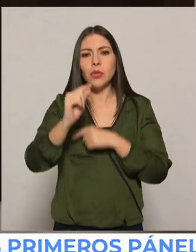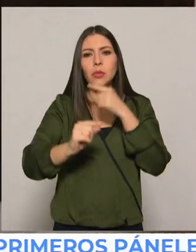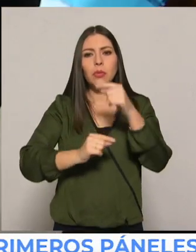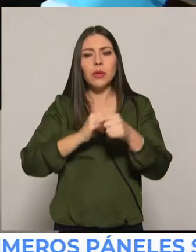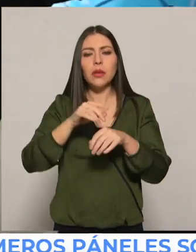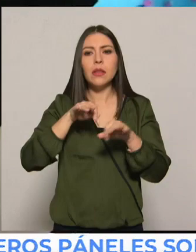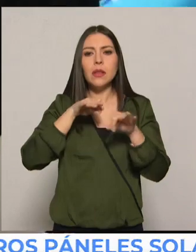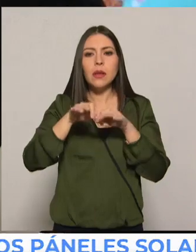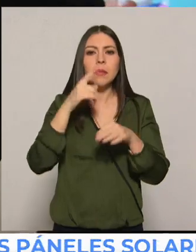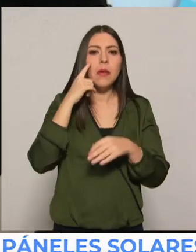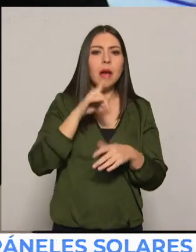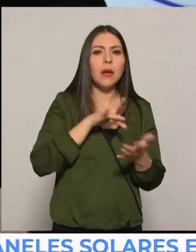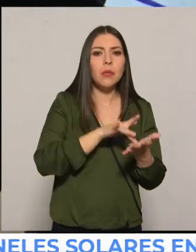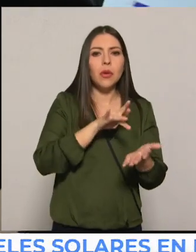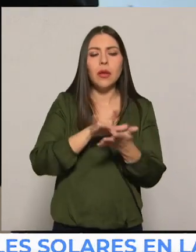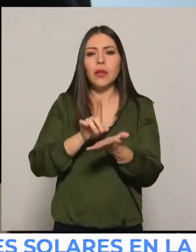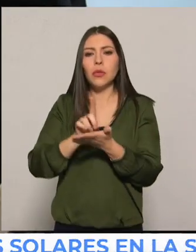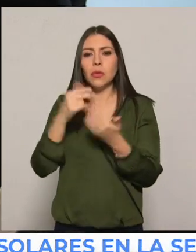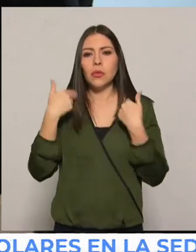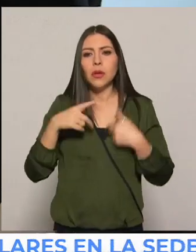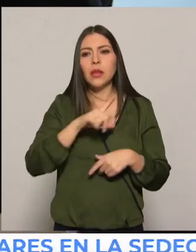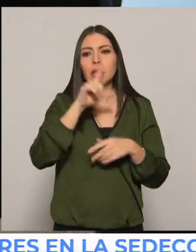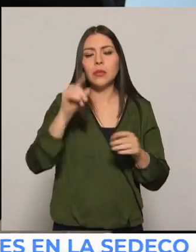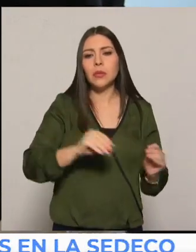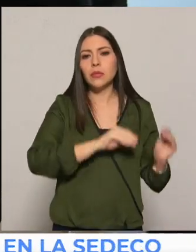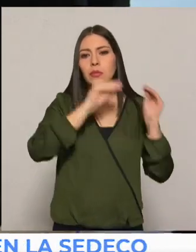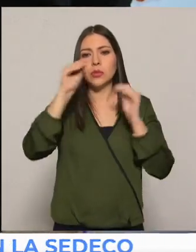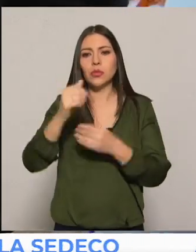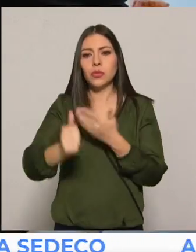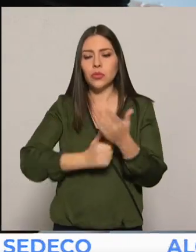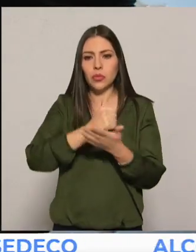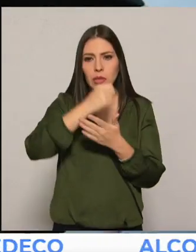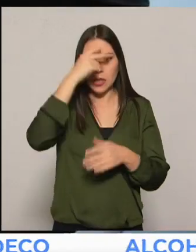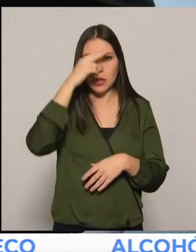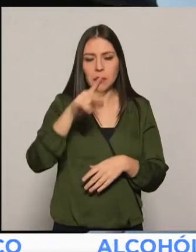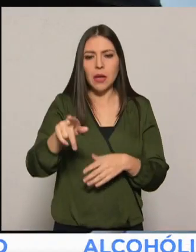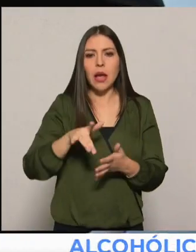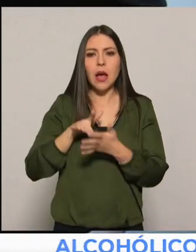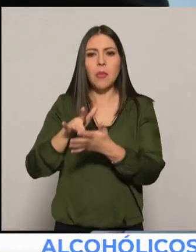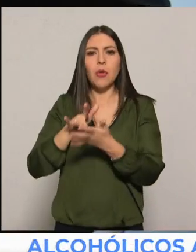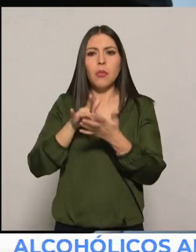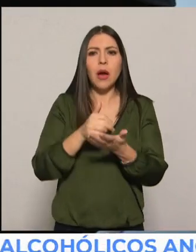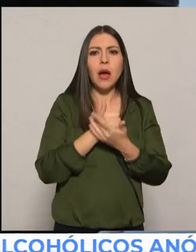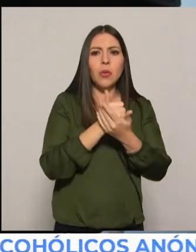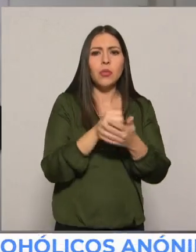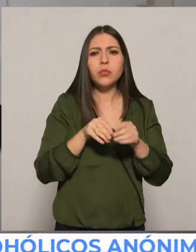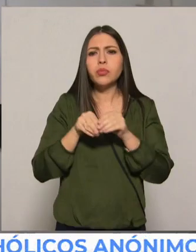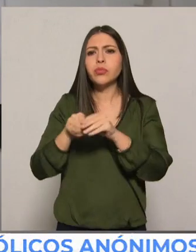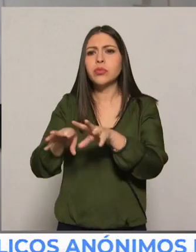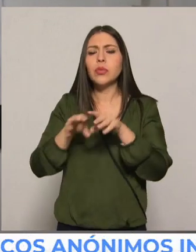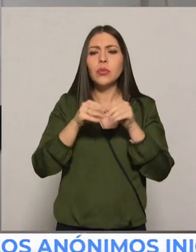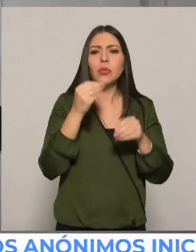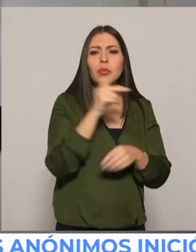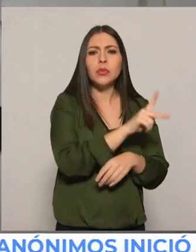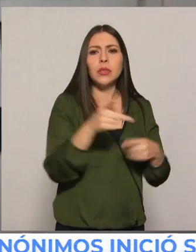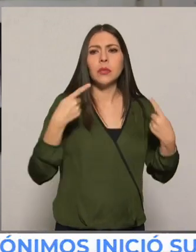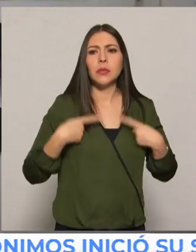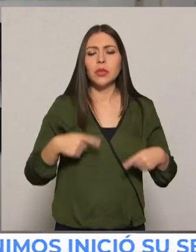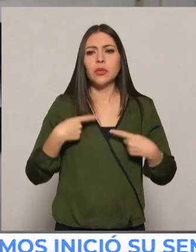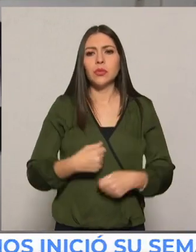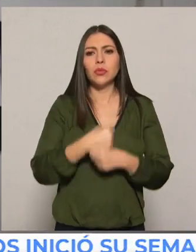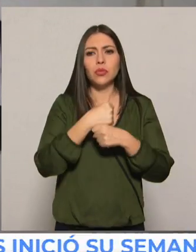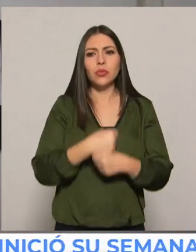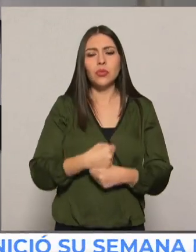migró a la Ciudad de México, en donde por medio de su proyecto La Red, su ayuda se extendió a víctimas que fueron abusadas por sacerdotes y